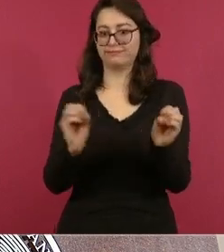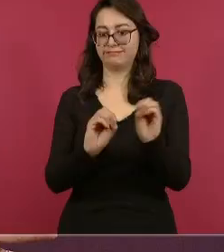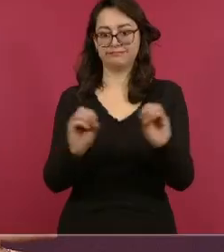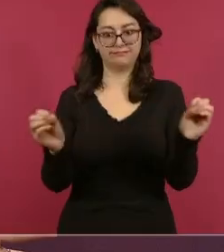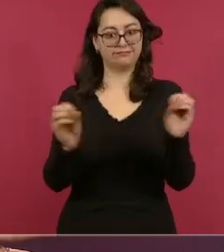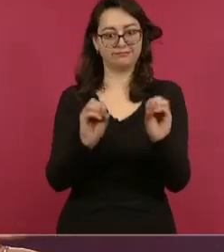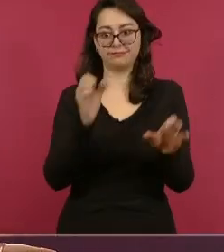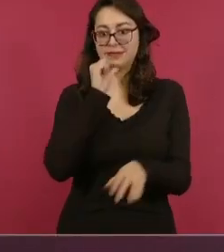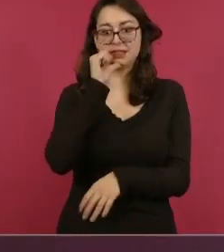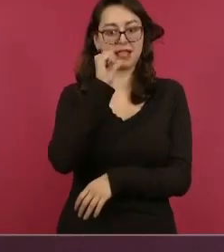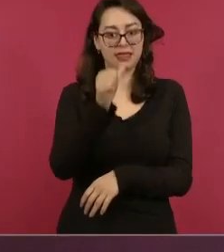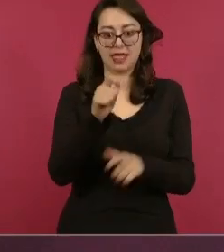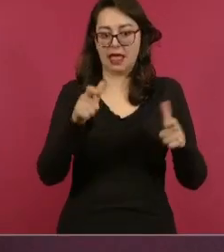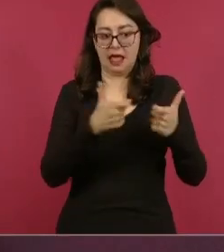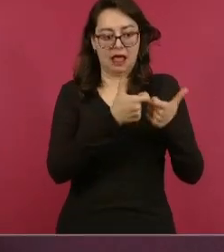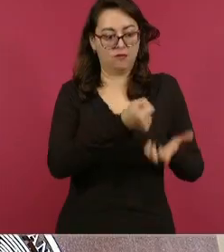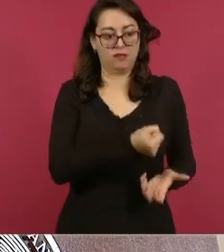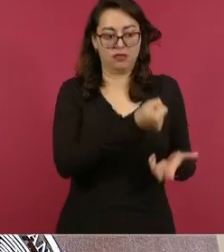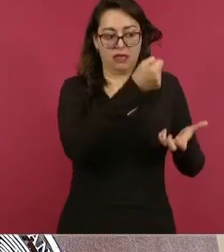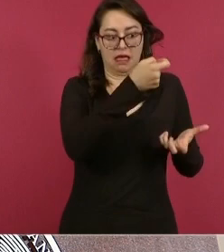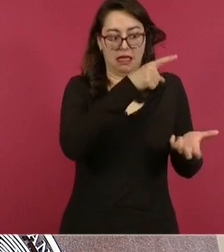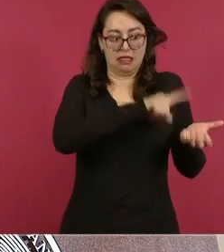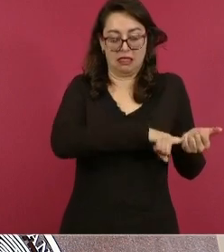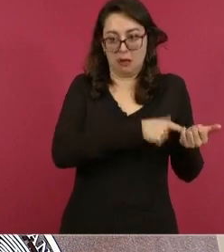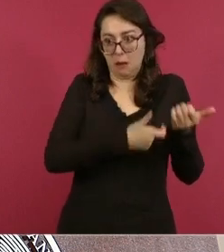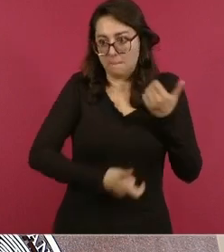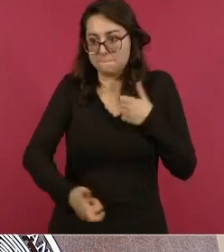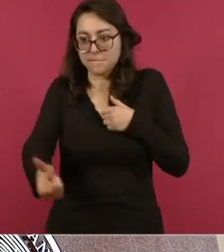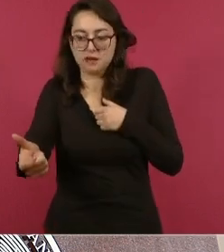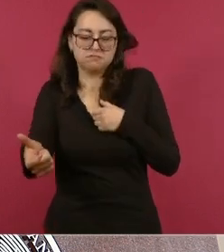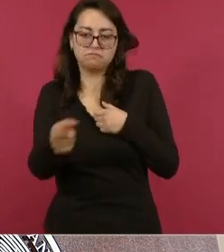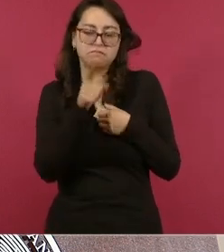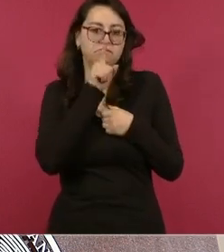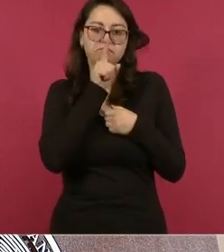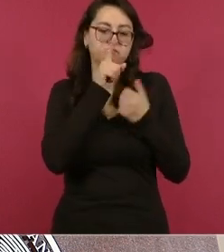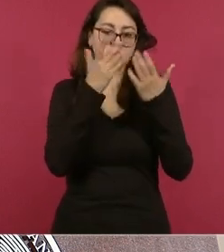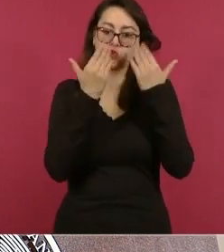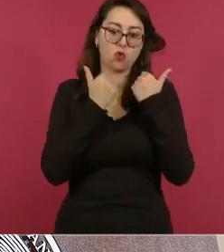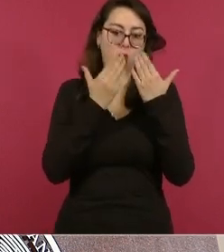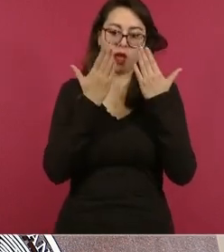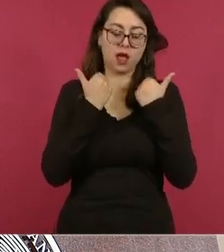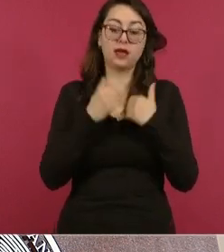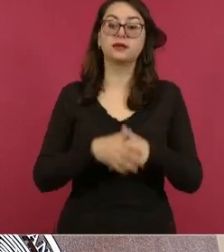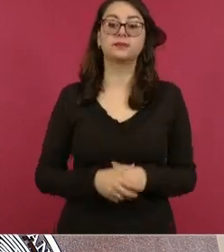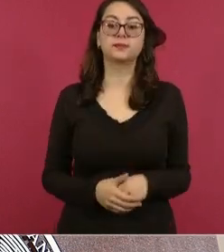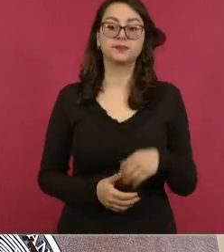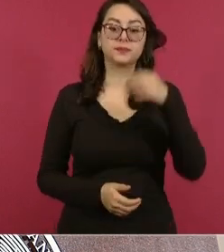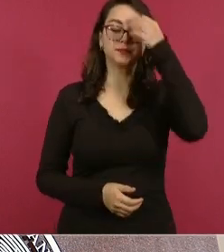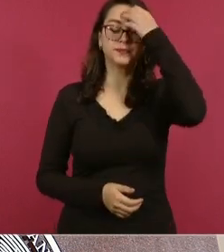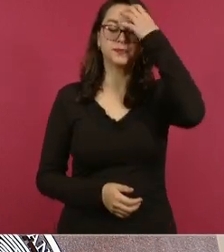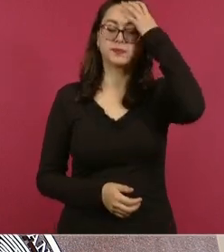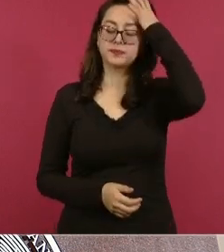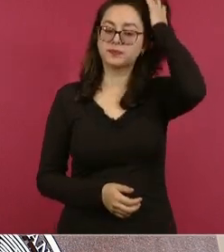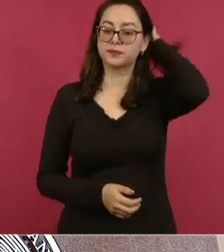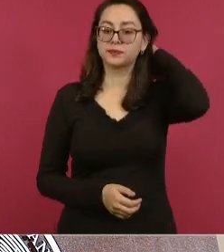compensaciones, etcétera. Por cierto, como último dato y para cerrar la sección, uno de los oradores de la marcha